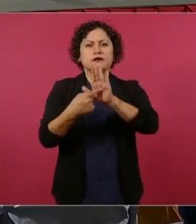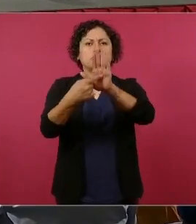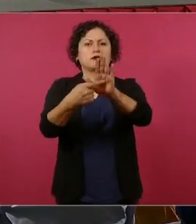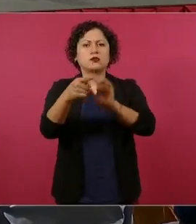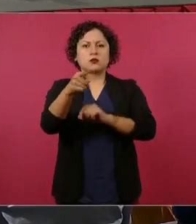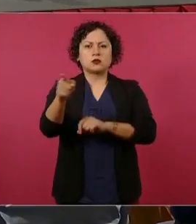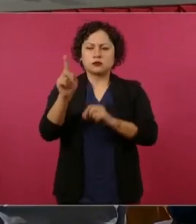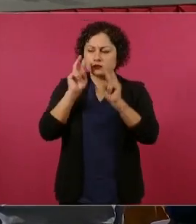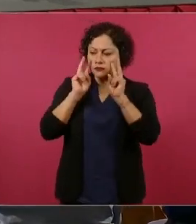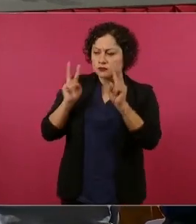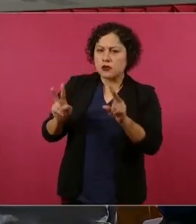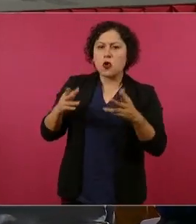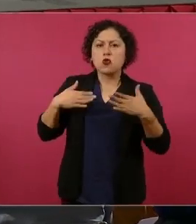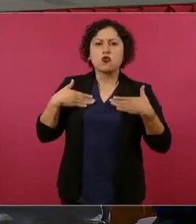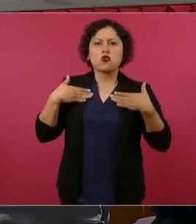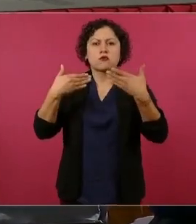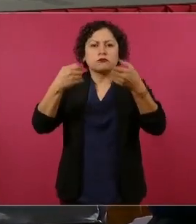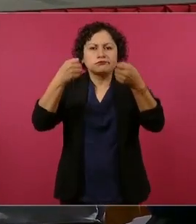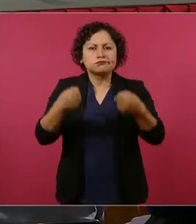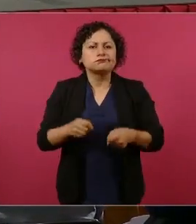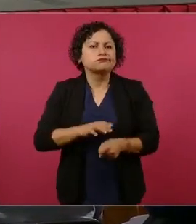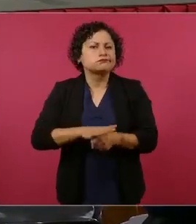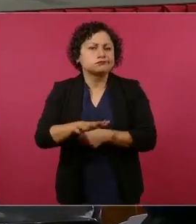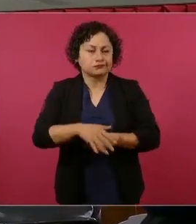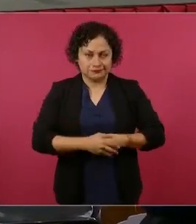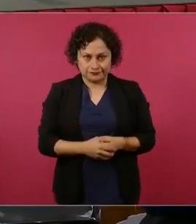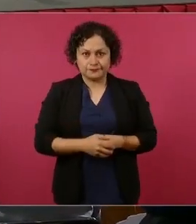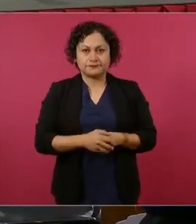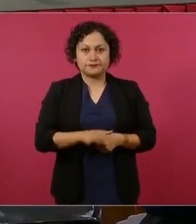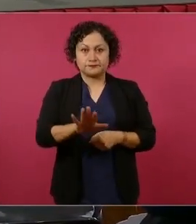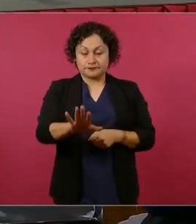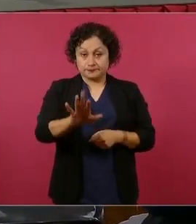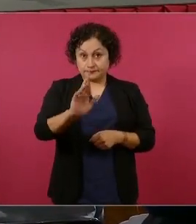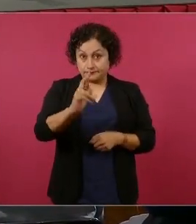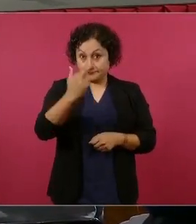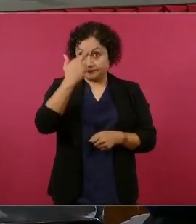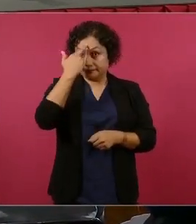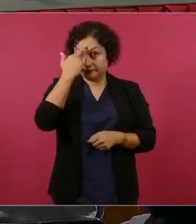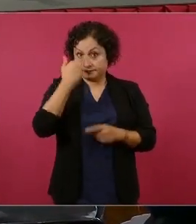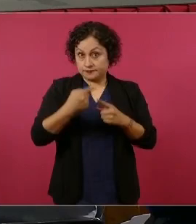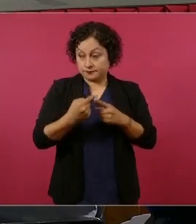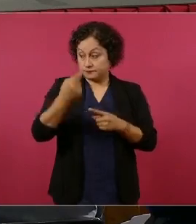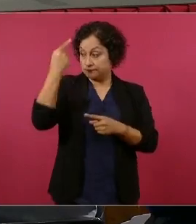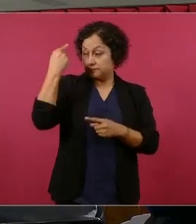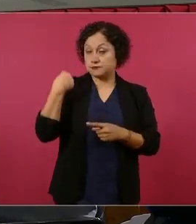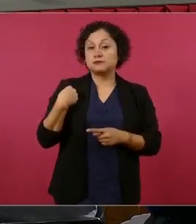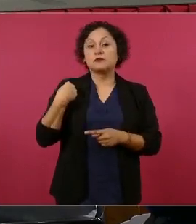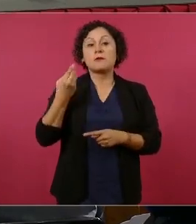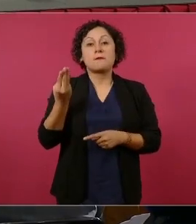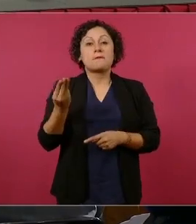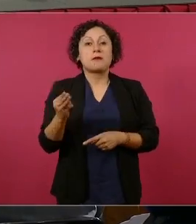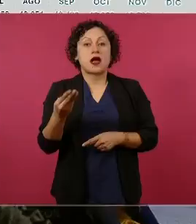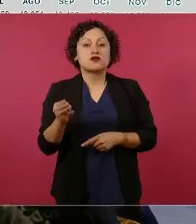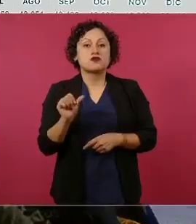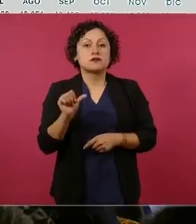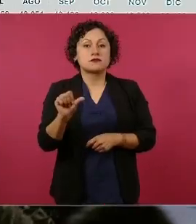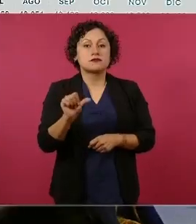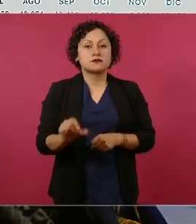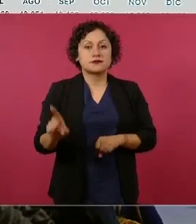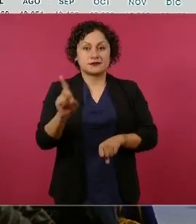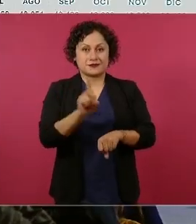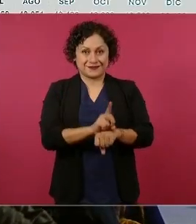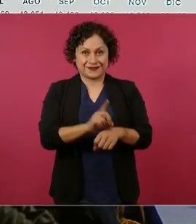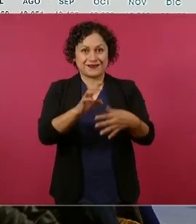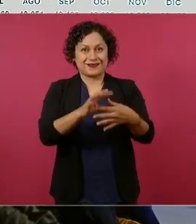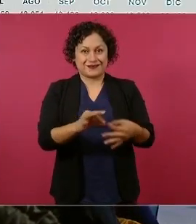nacional. Comenzamos recordando lo que se expuso en una sesión previa aquí el pasado 16 de mayo respecto